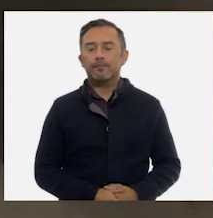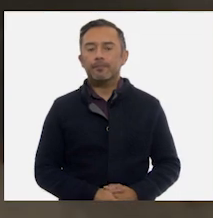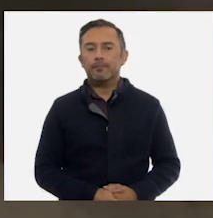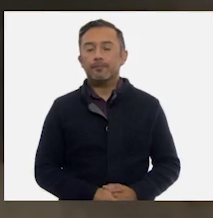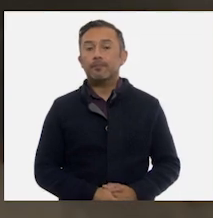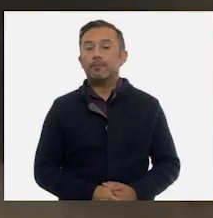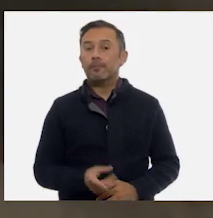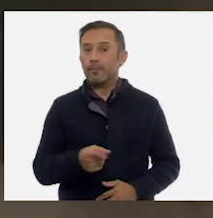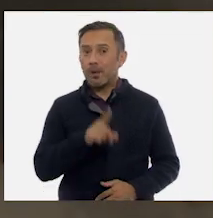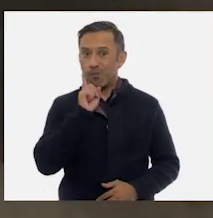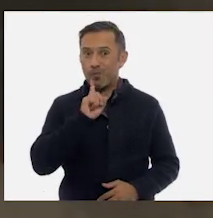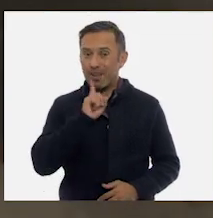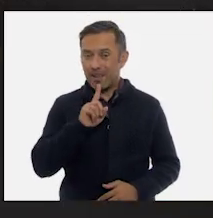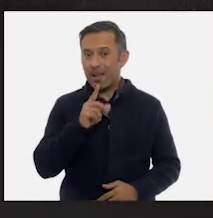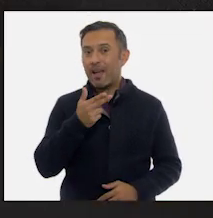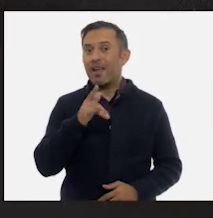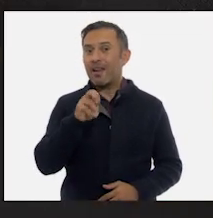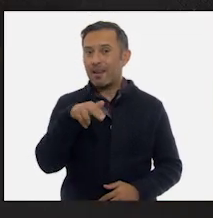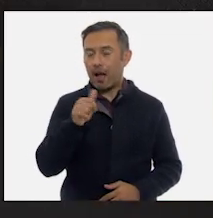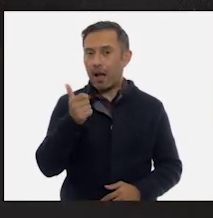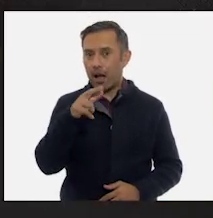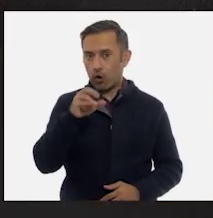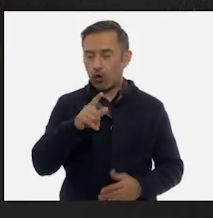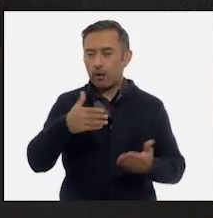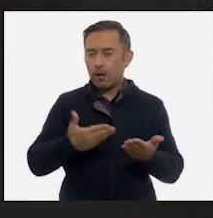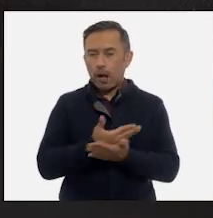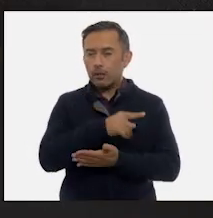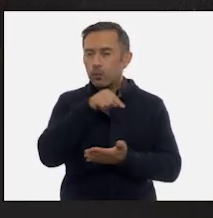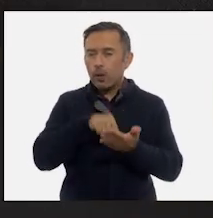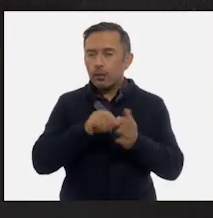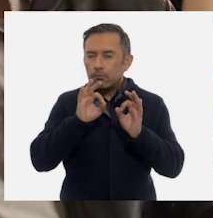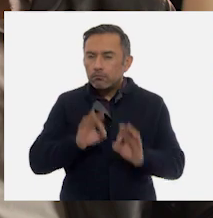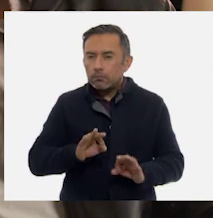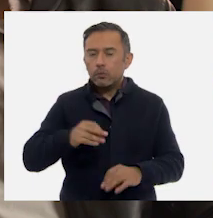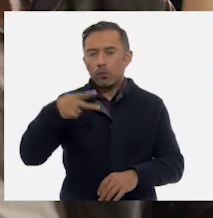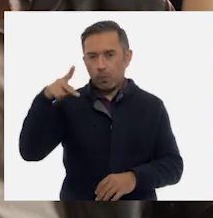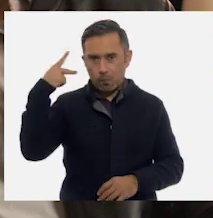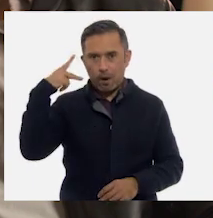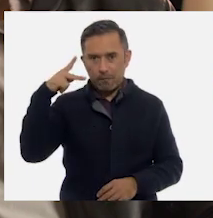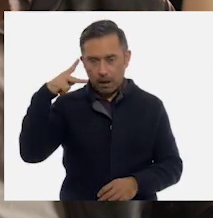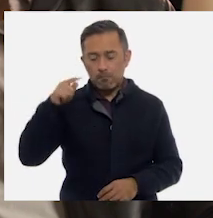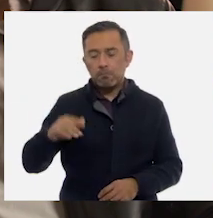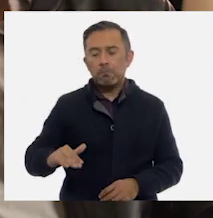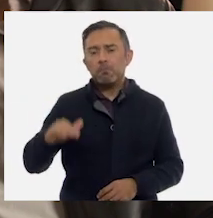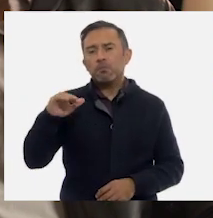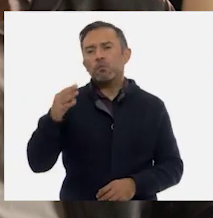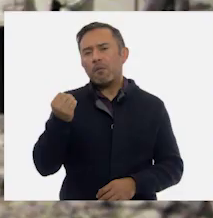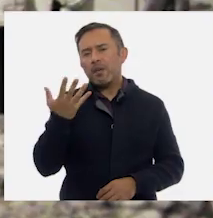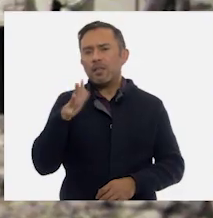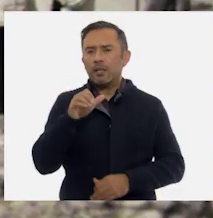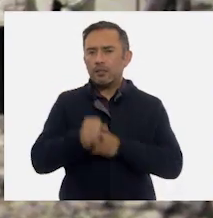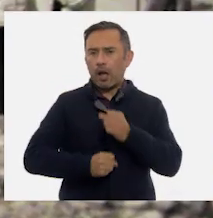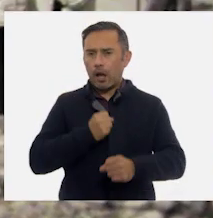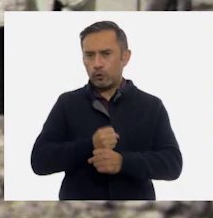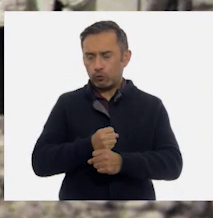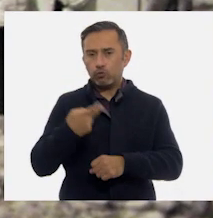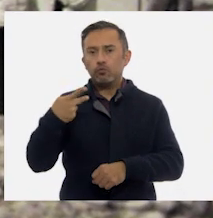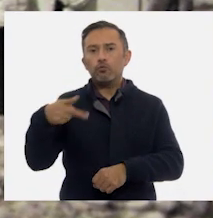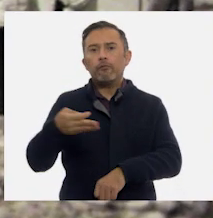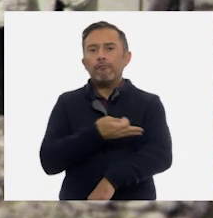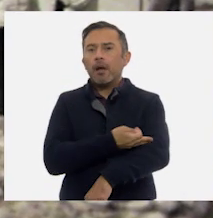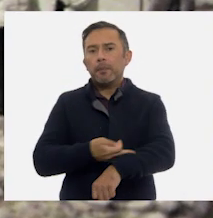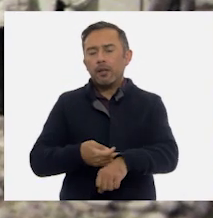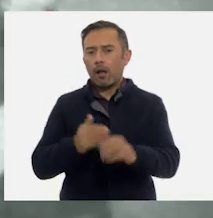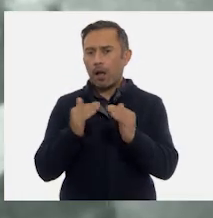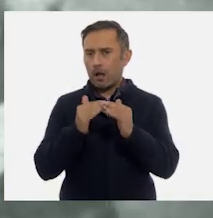Elena Garro nace en Puebla, pero cuando tenía 9-10 años la familia se muda a Iguala, en el